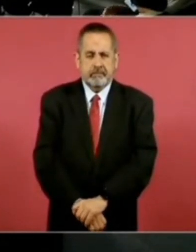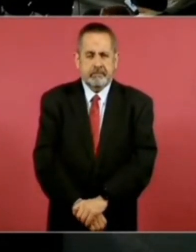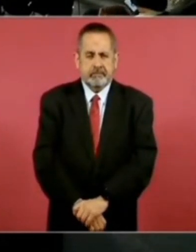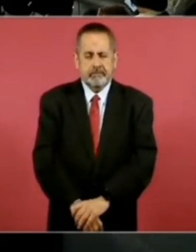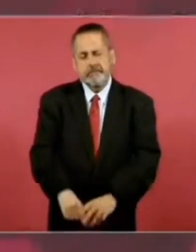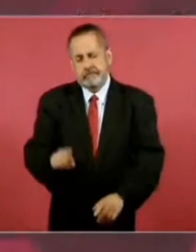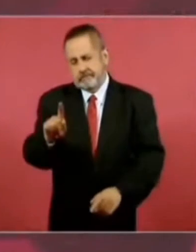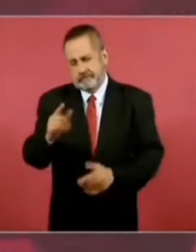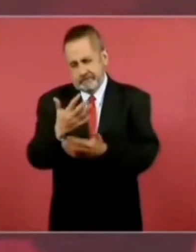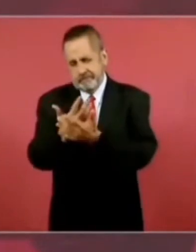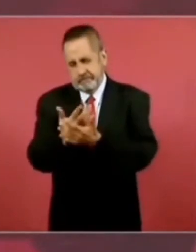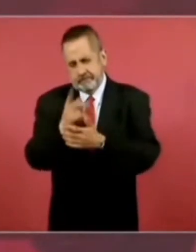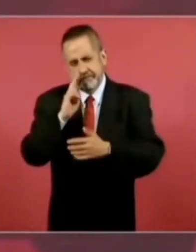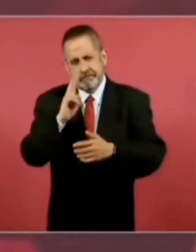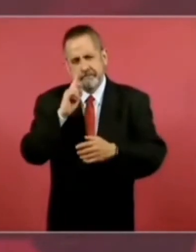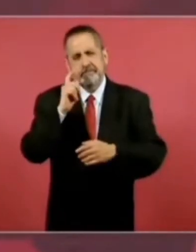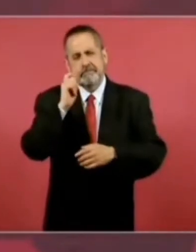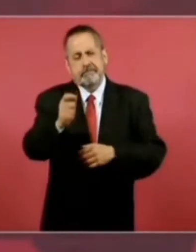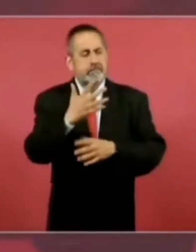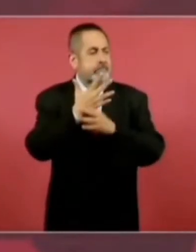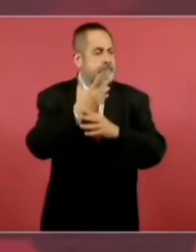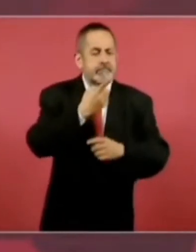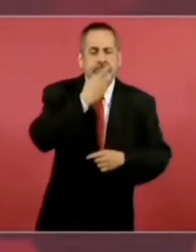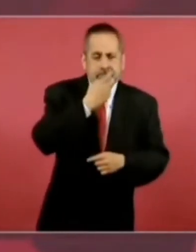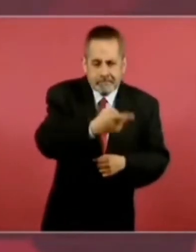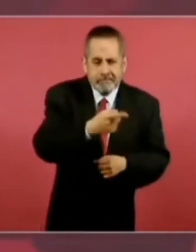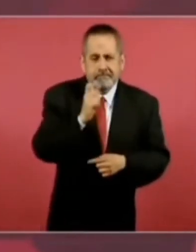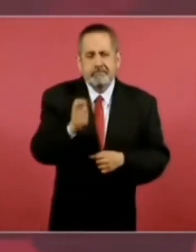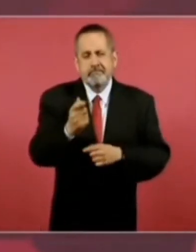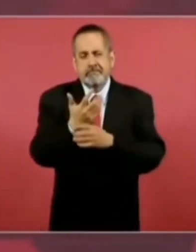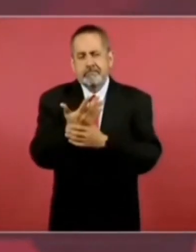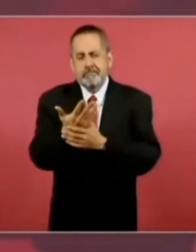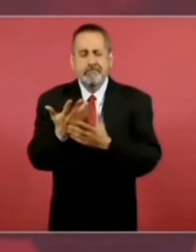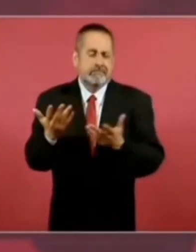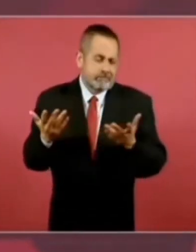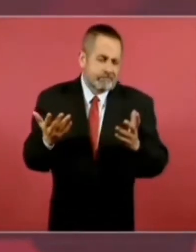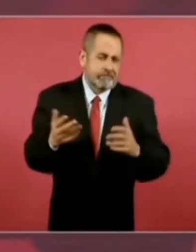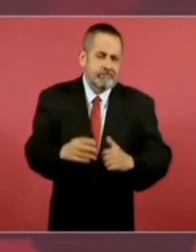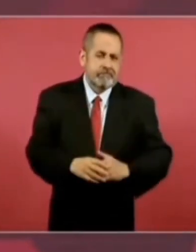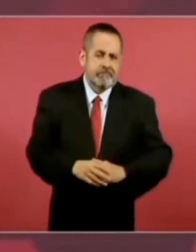que esperar, hay que ver quién lo dice,